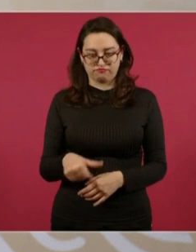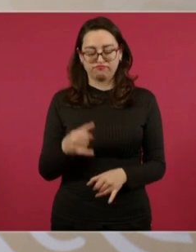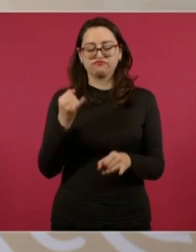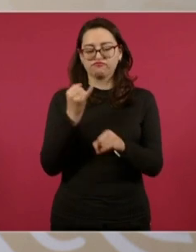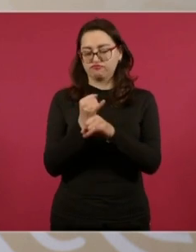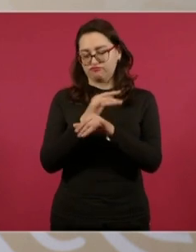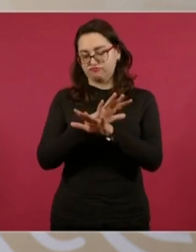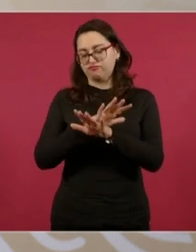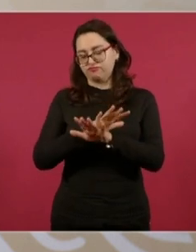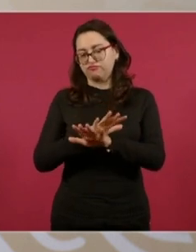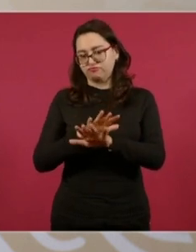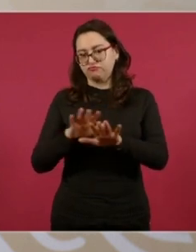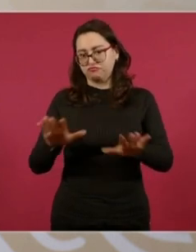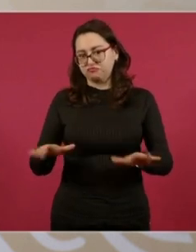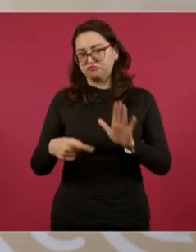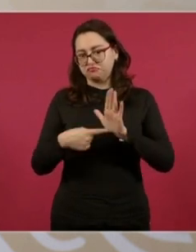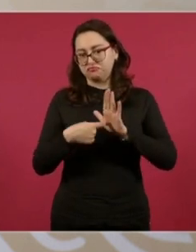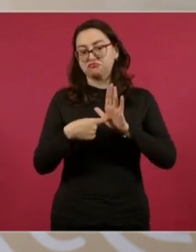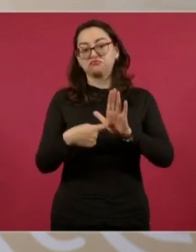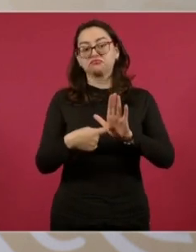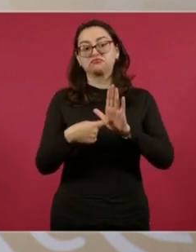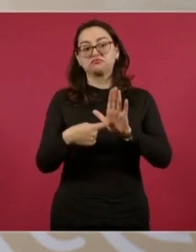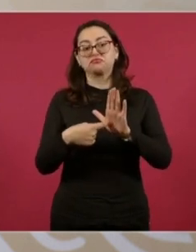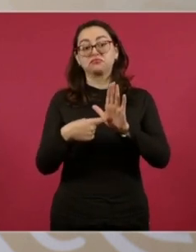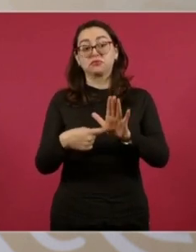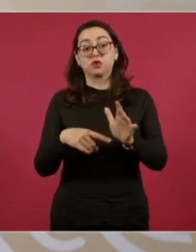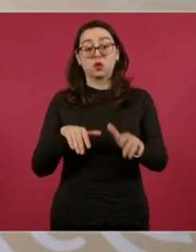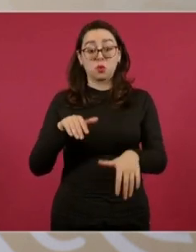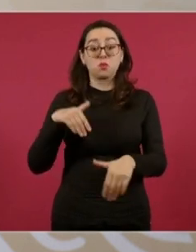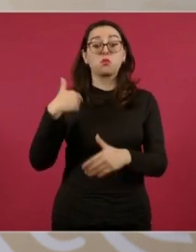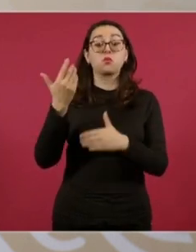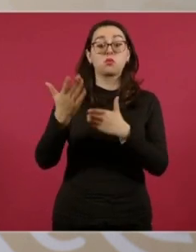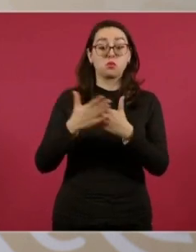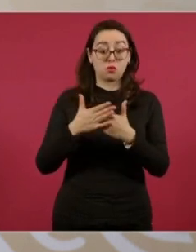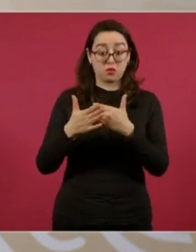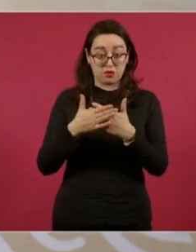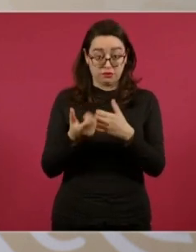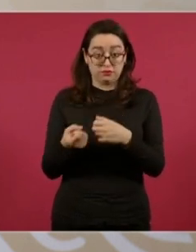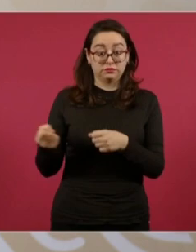semana que viene tengo una reunión con gobernadores